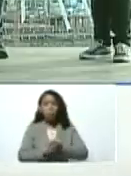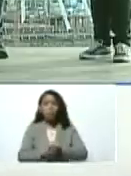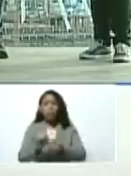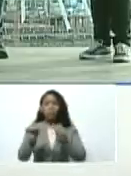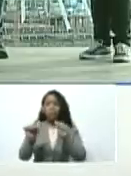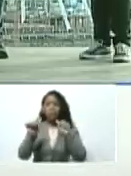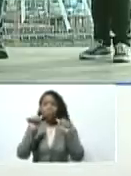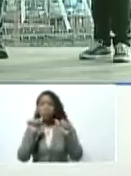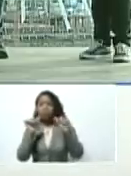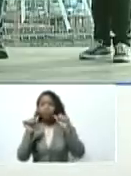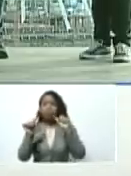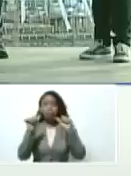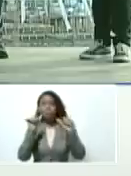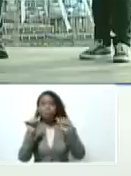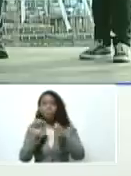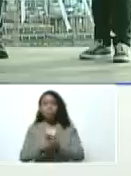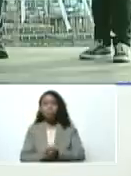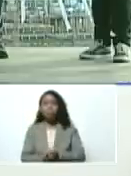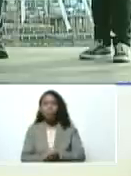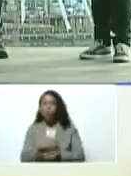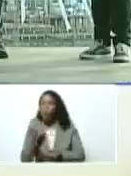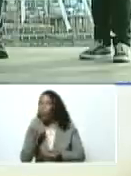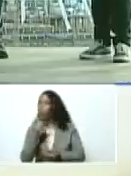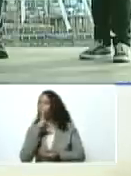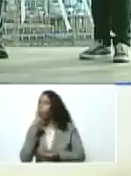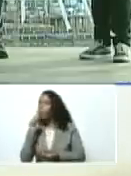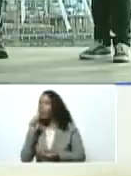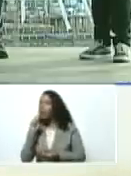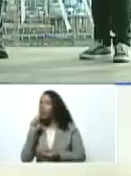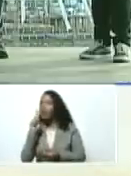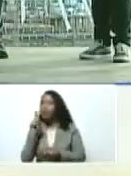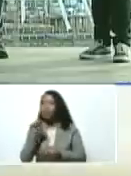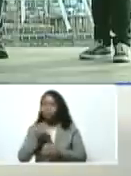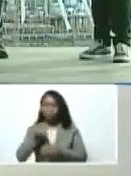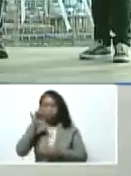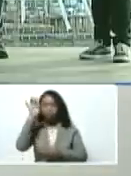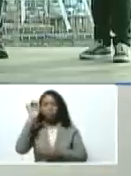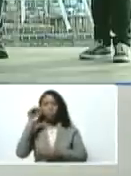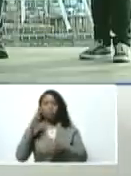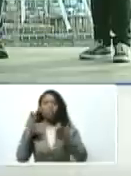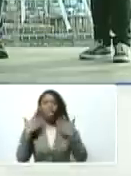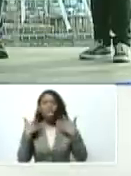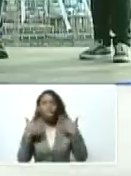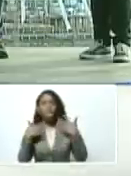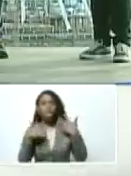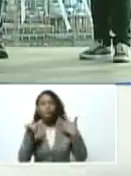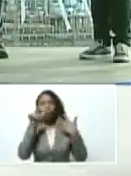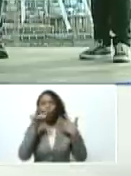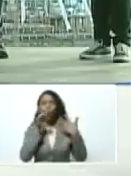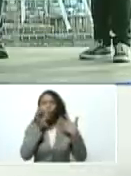bebidas, ¿cómo que llaman? Espirituosas, refrescantes.